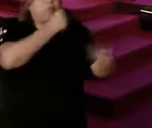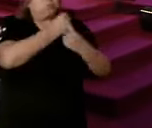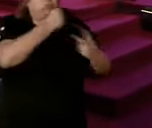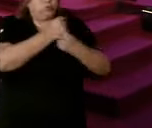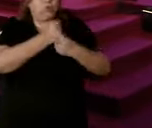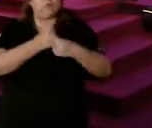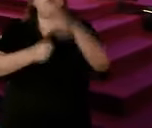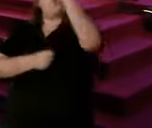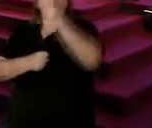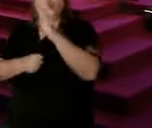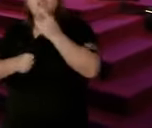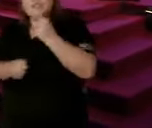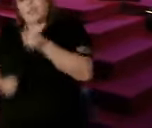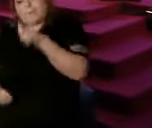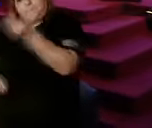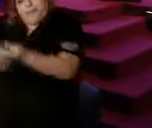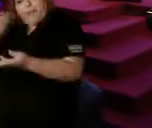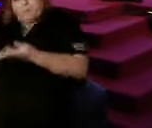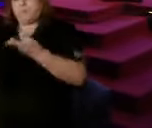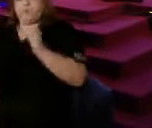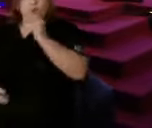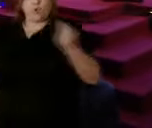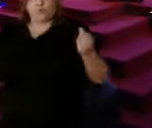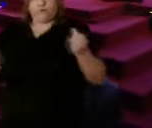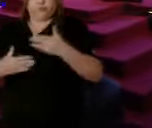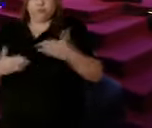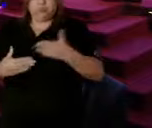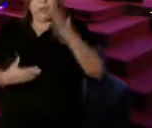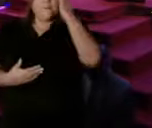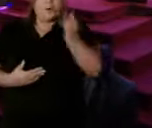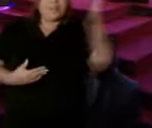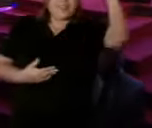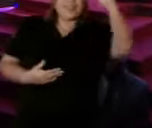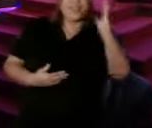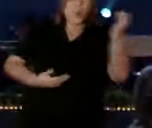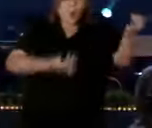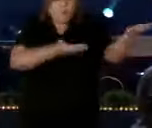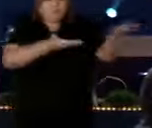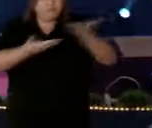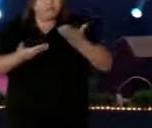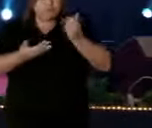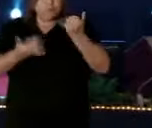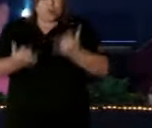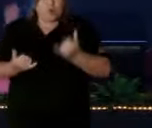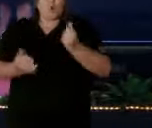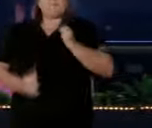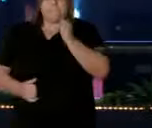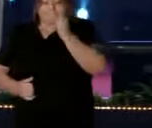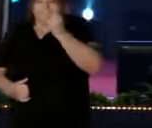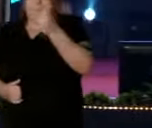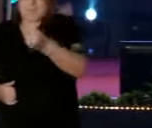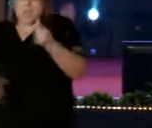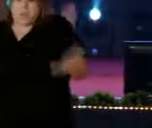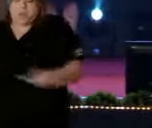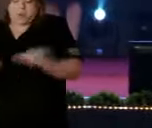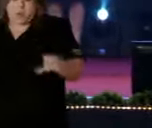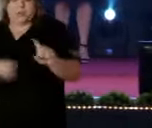da, da, y no tengas temor porque que te suplió hoy, te suple mañana. En el nombre de